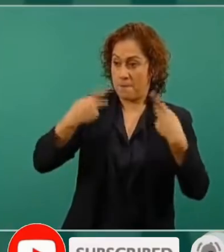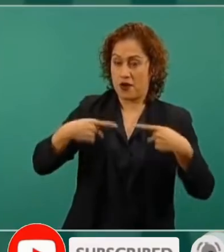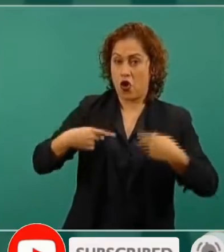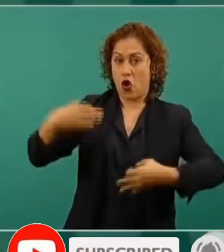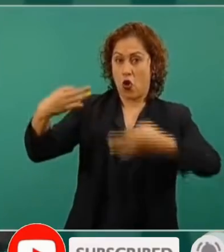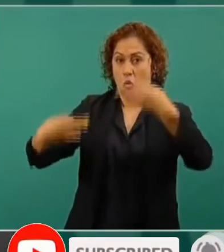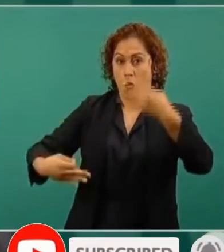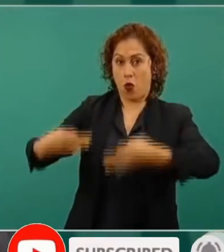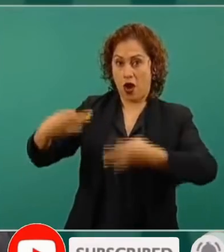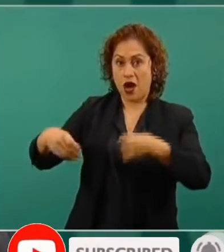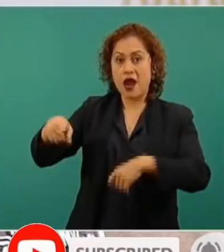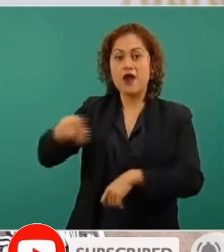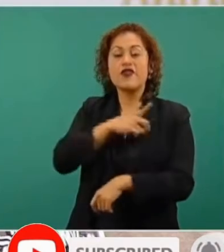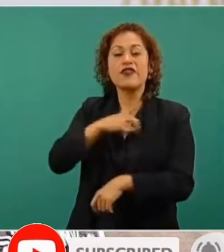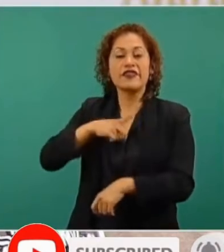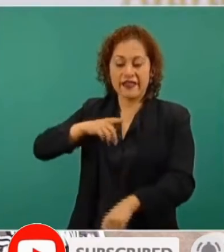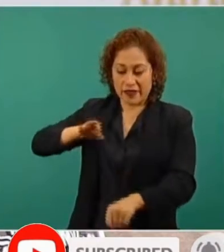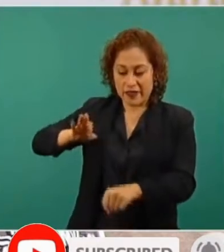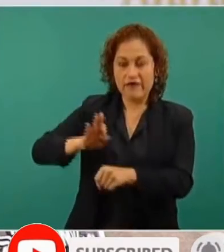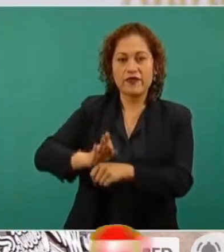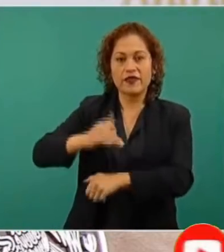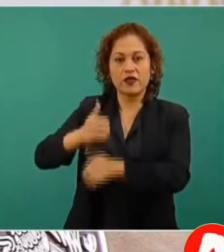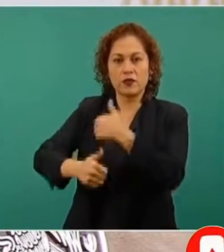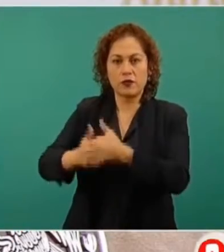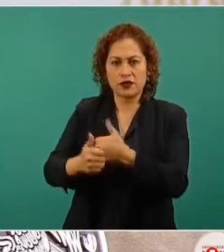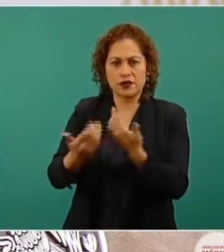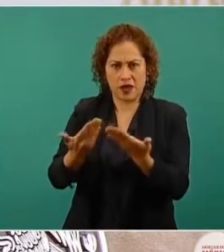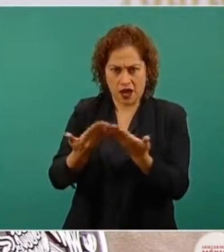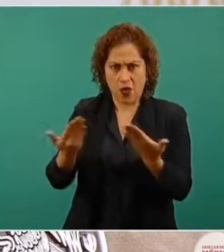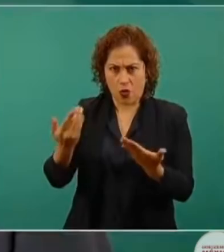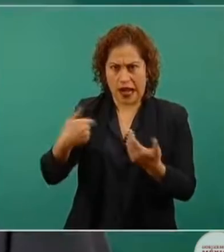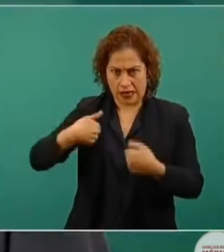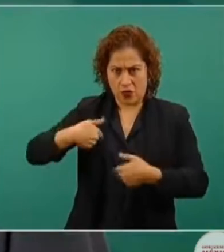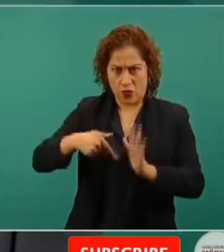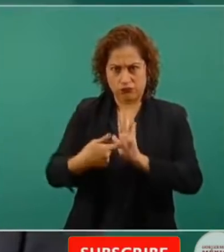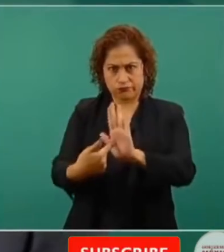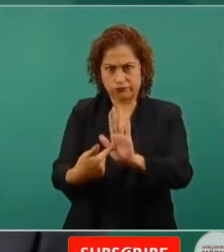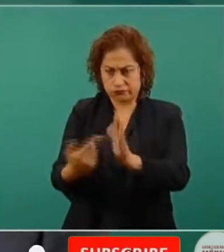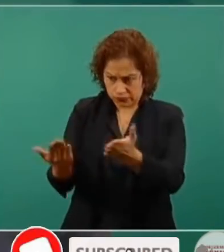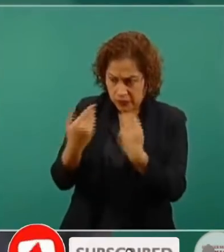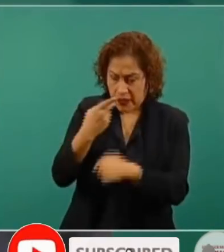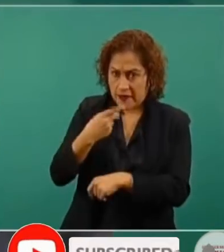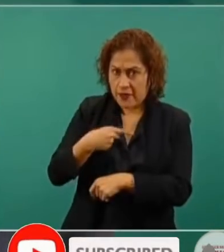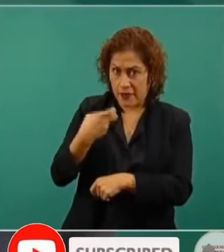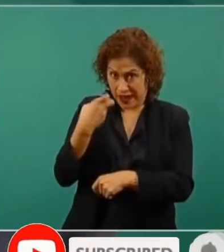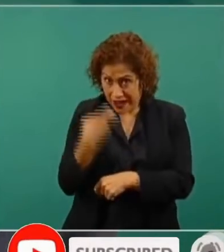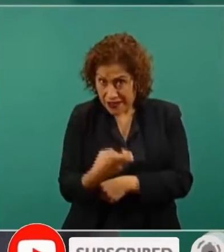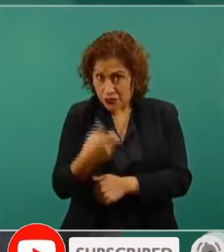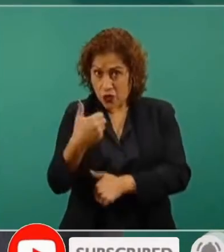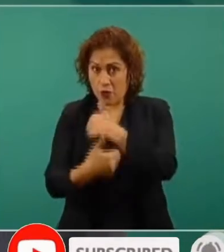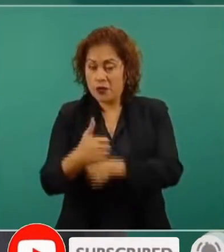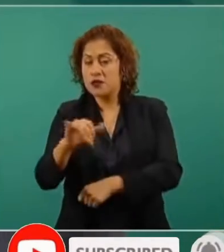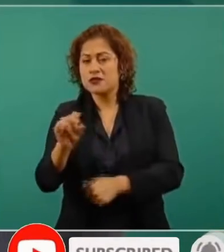proteger la competencia, puedan decir que esto es competencia, puedan